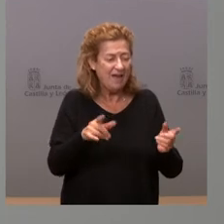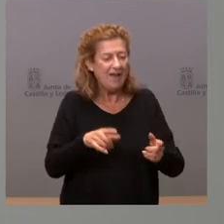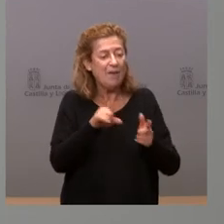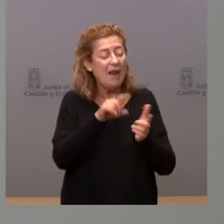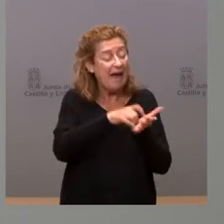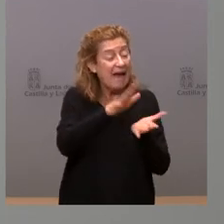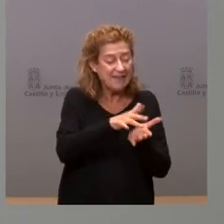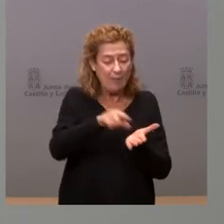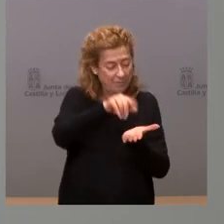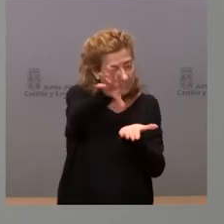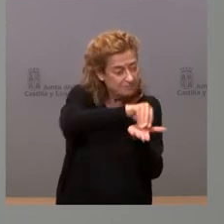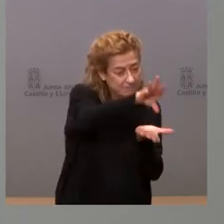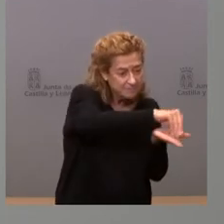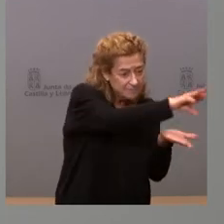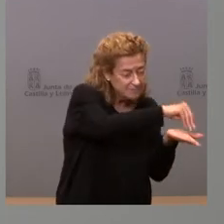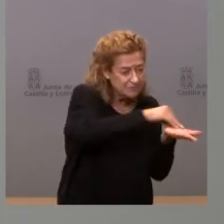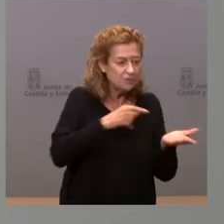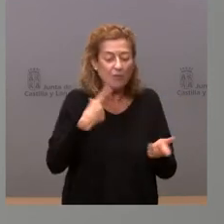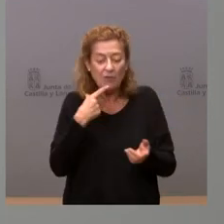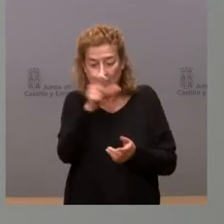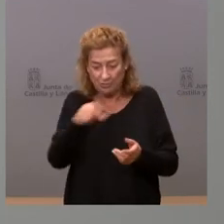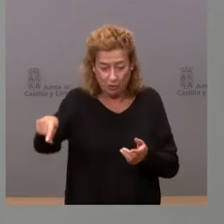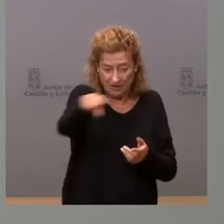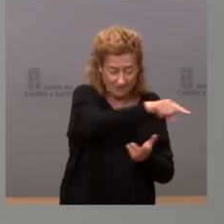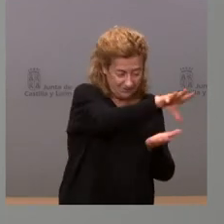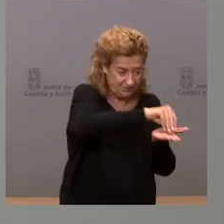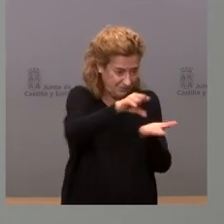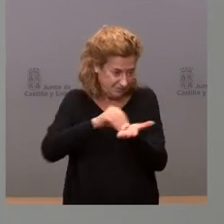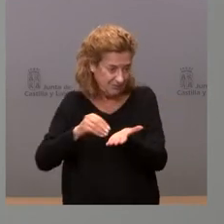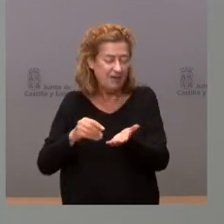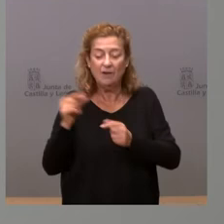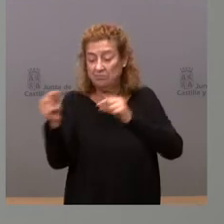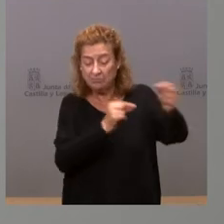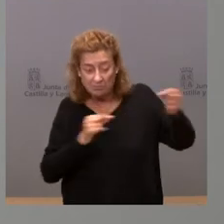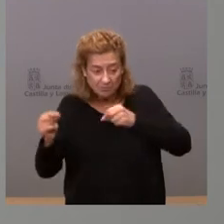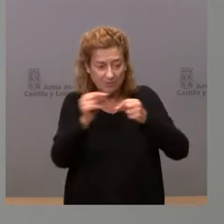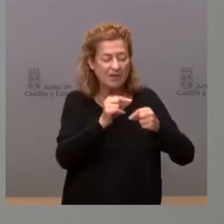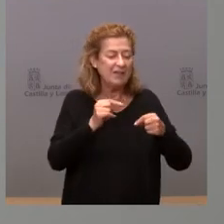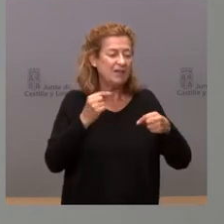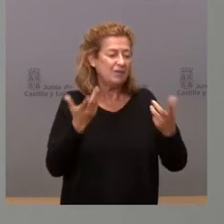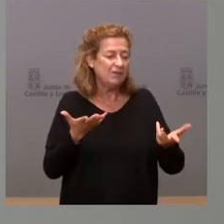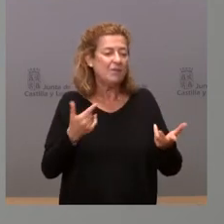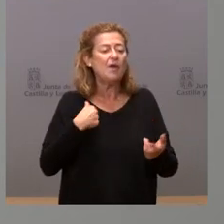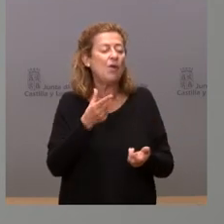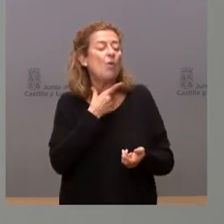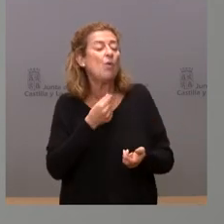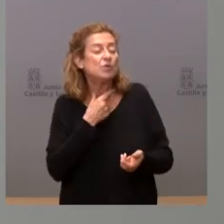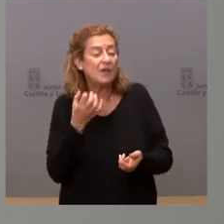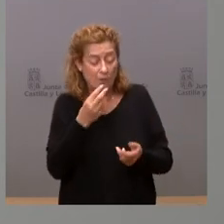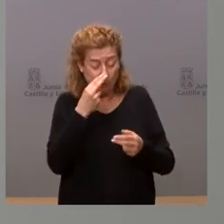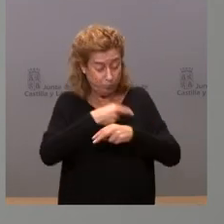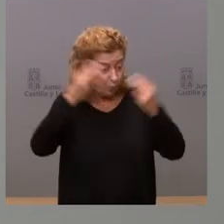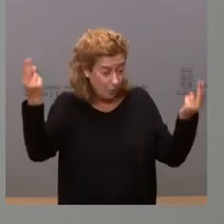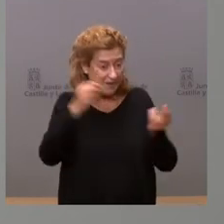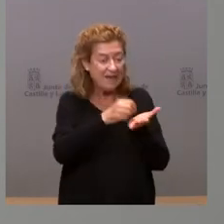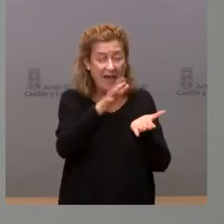cual se recoge aquello que dicen las personas debates los debates nos gustaría que cuando se publique el acta el